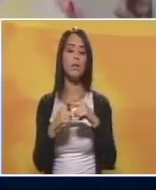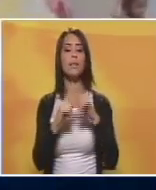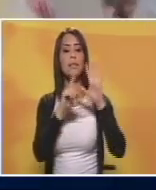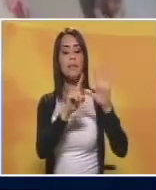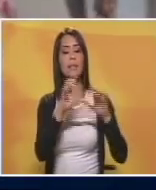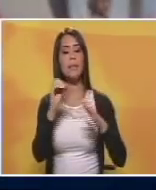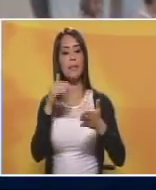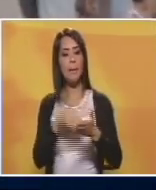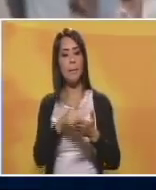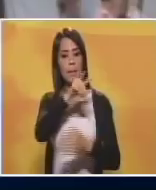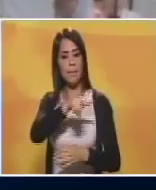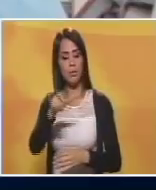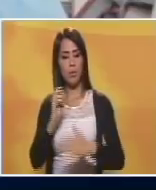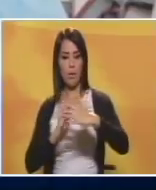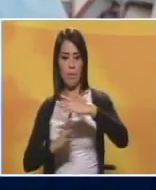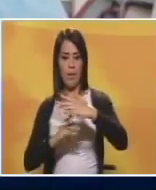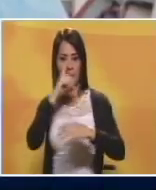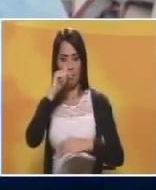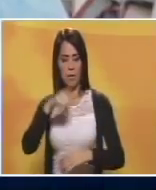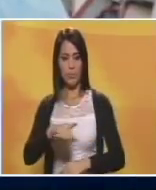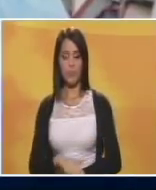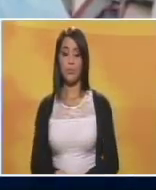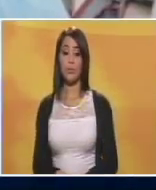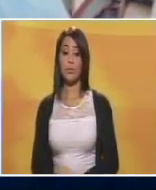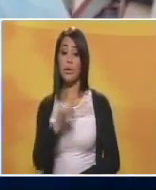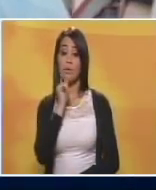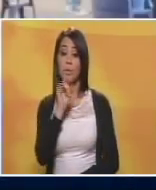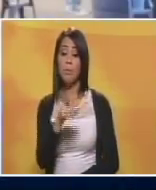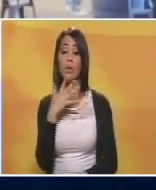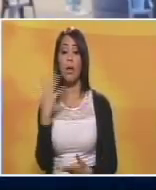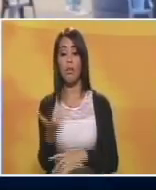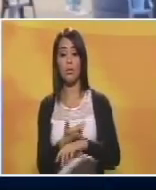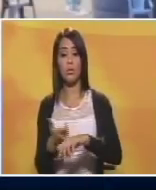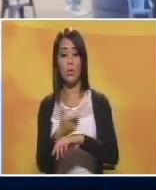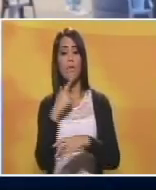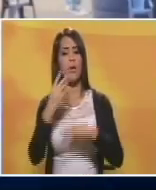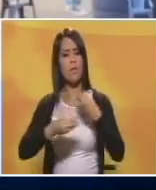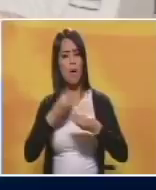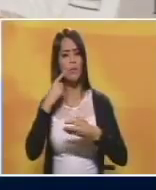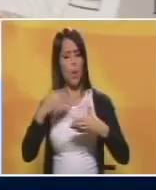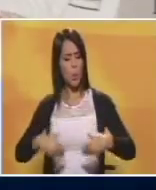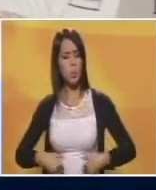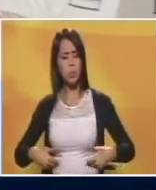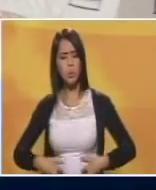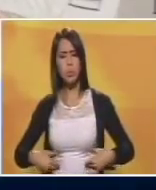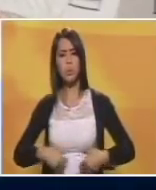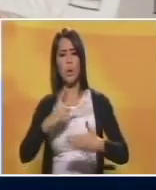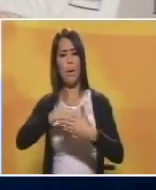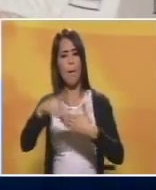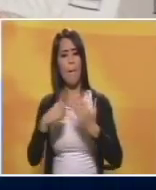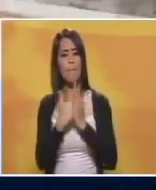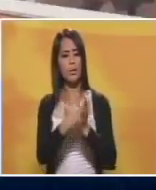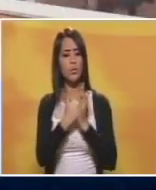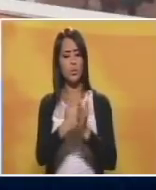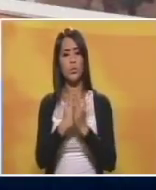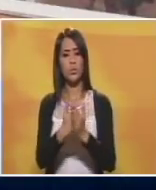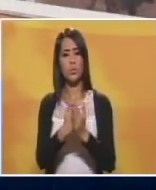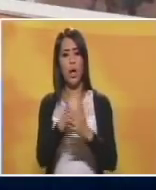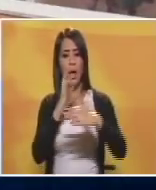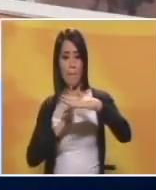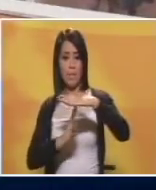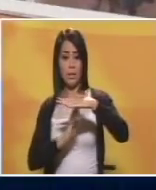60.000 emigrantes en el último año. Insistió que desde su gobierno se realizan grandes esfuerzos para atender la demanda que dichos niveles